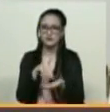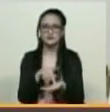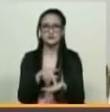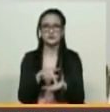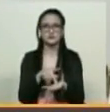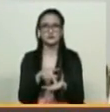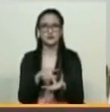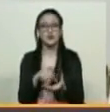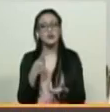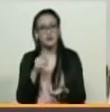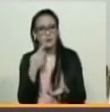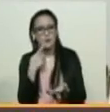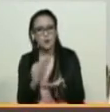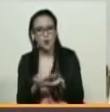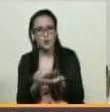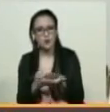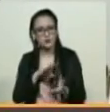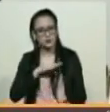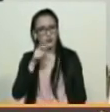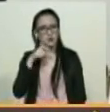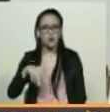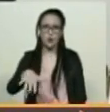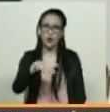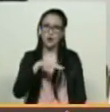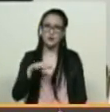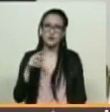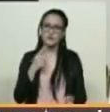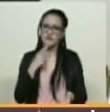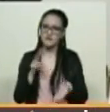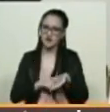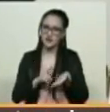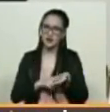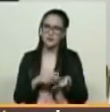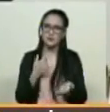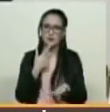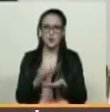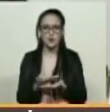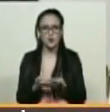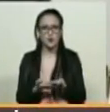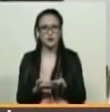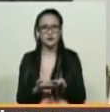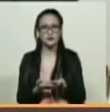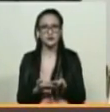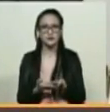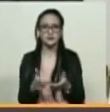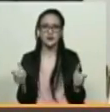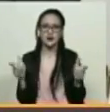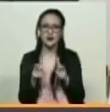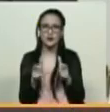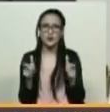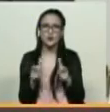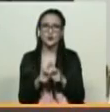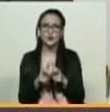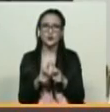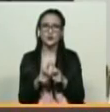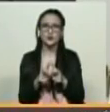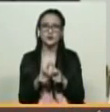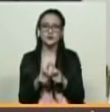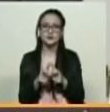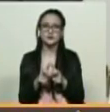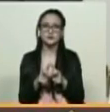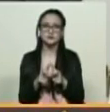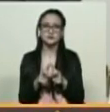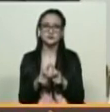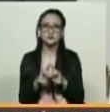tienen que tener propuestas para el pueblo de Venezuela, propuestas verdaderas. Sobre las reuniones, canté esa canción que en algún momento